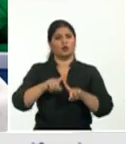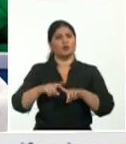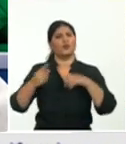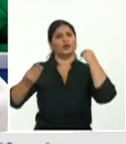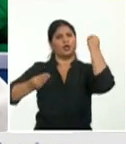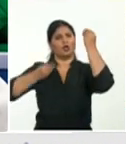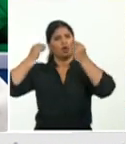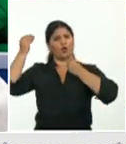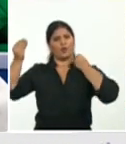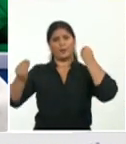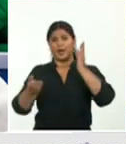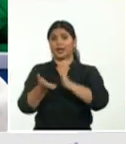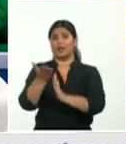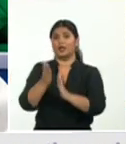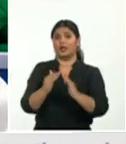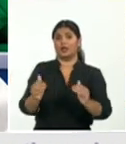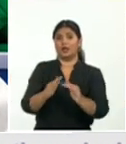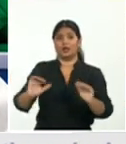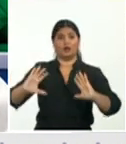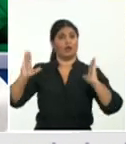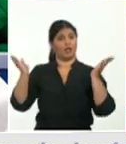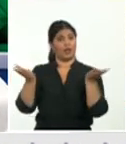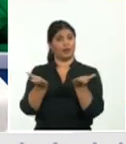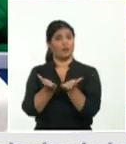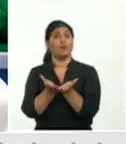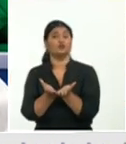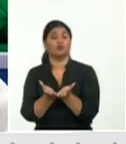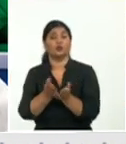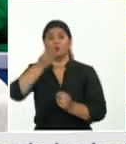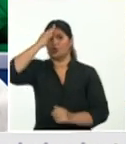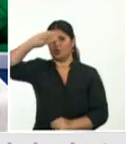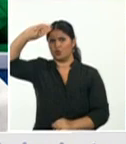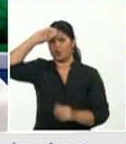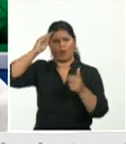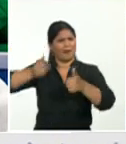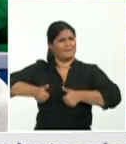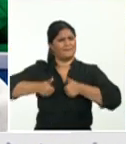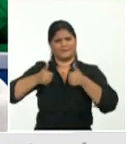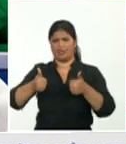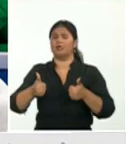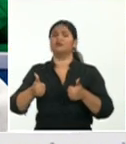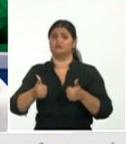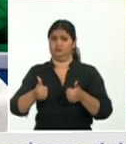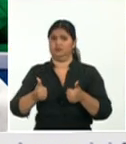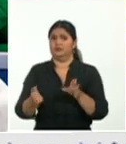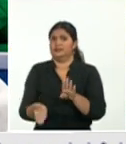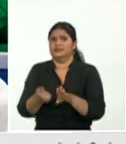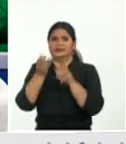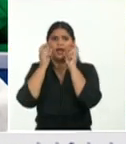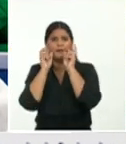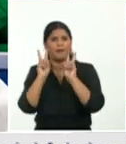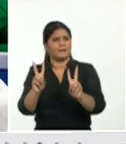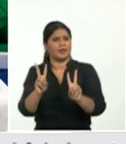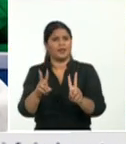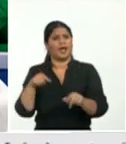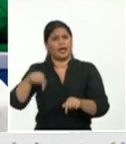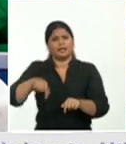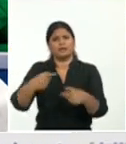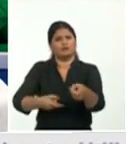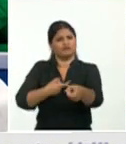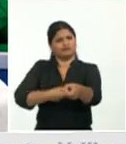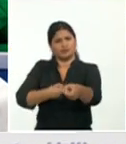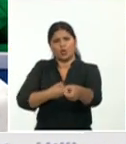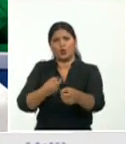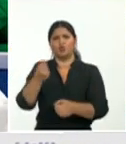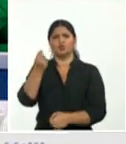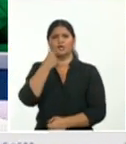mundo, pudiéramos decir que es positivo. Pero de todas formas, sabemos, y tal vez una media jornada de